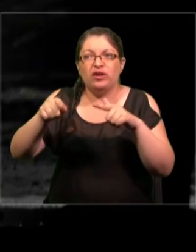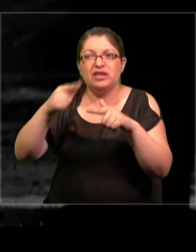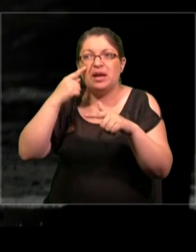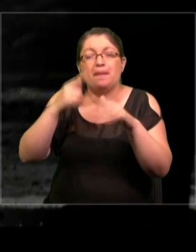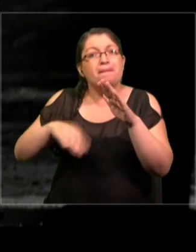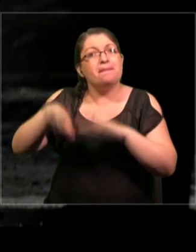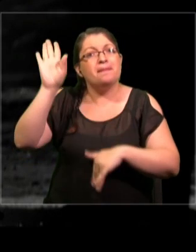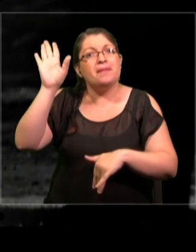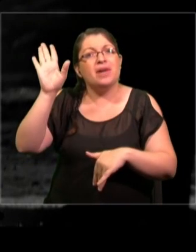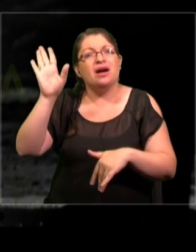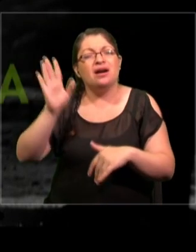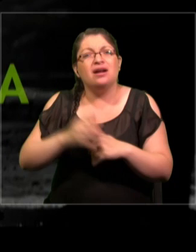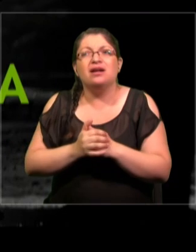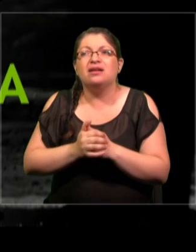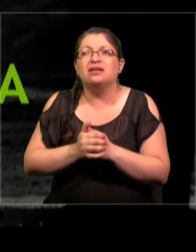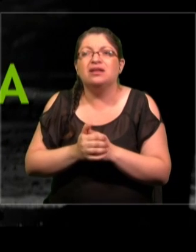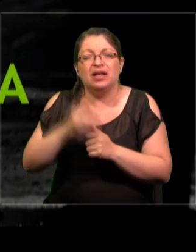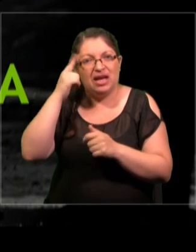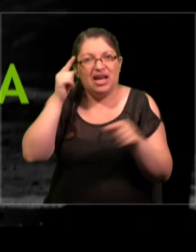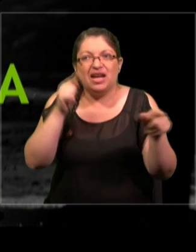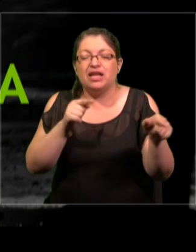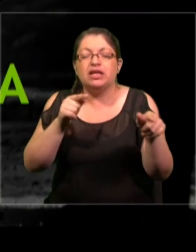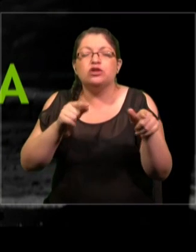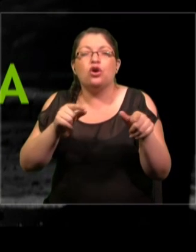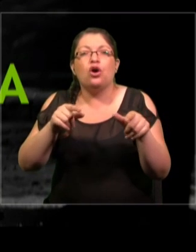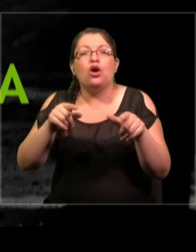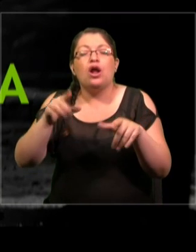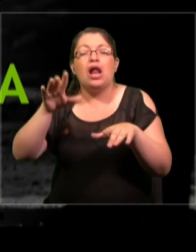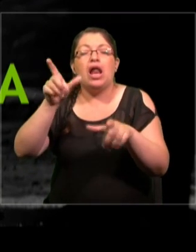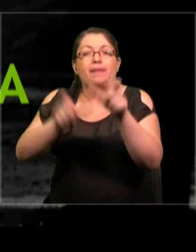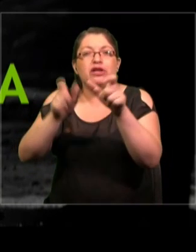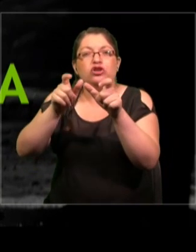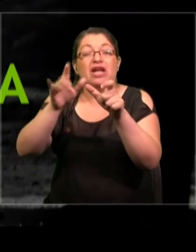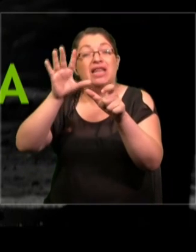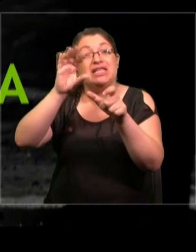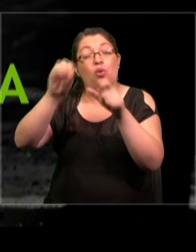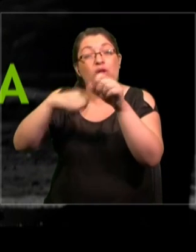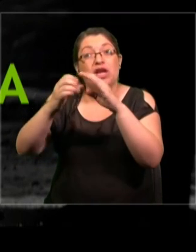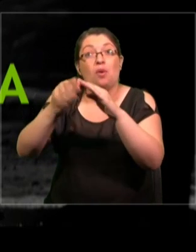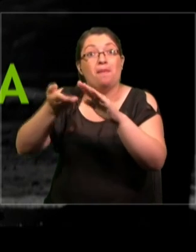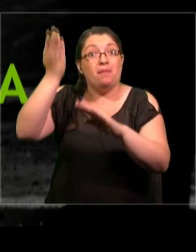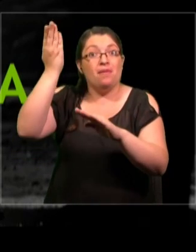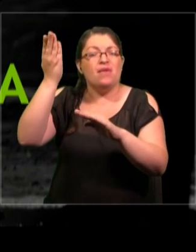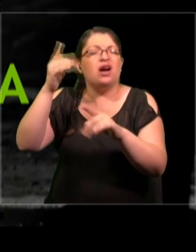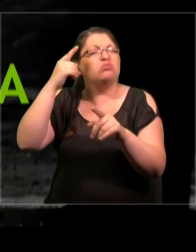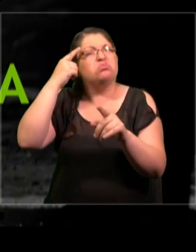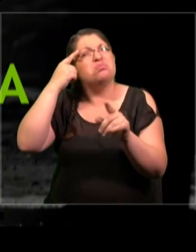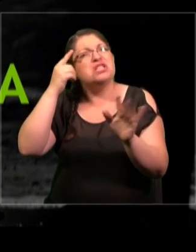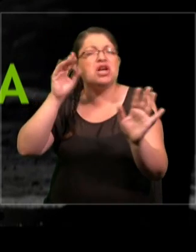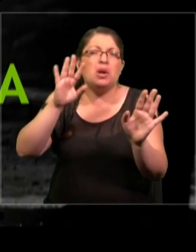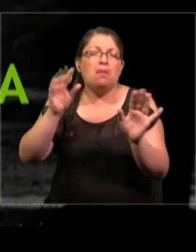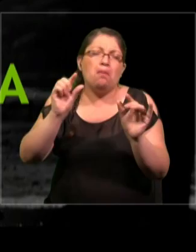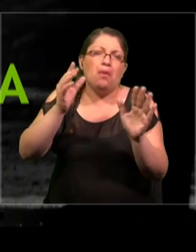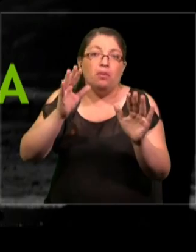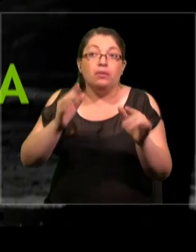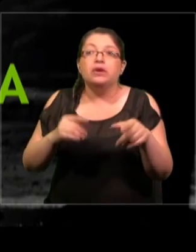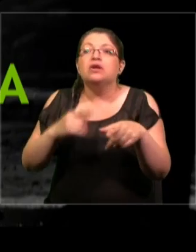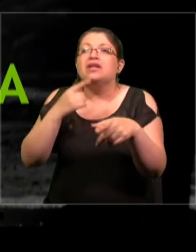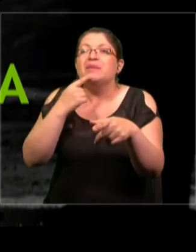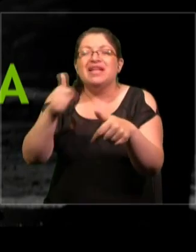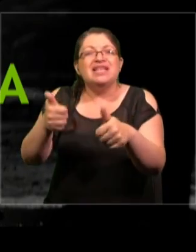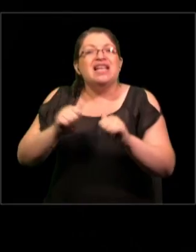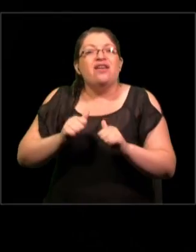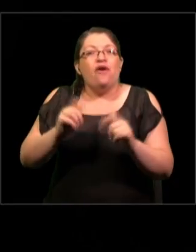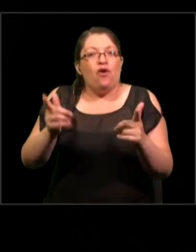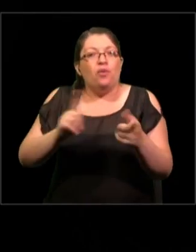mayoritariamente creen que así ha sucedido, los mayores de 50 no tanto. Y esto nos lleva a mi tercer desafío, que es el desafío de